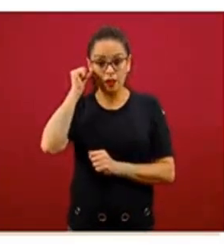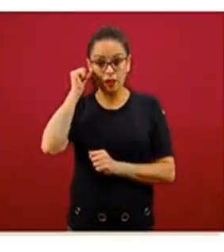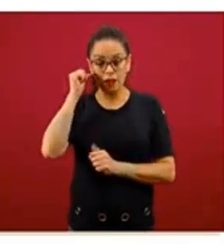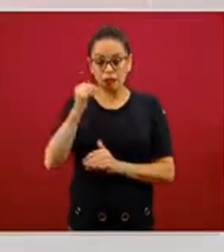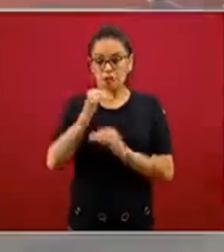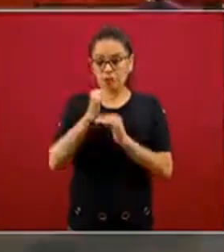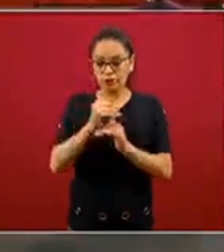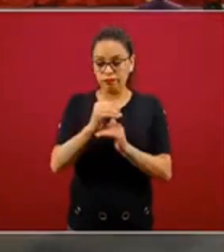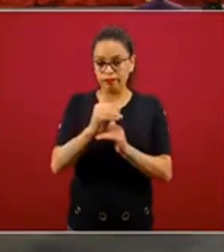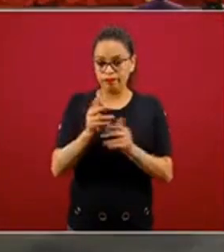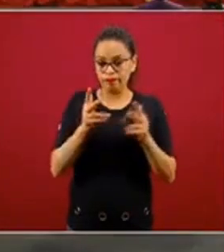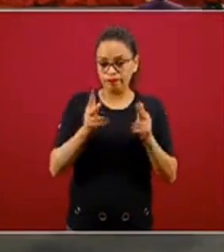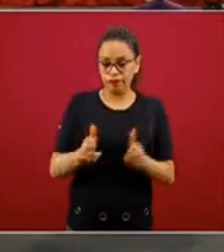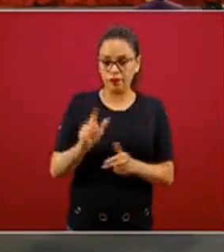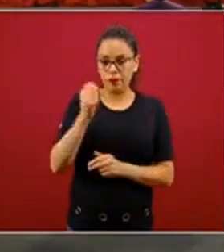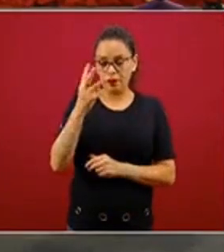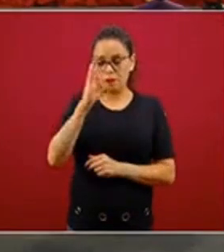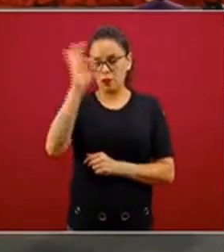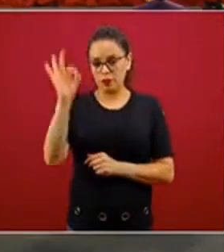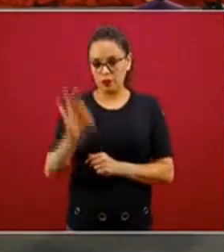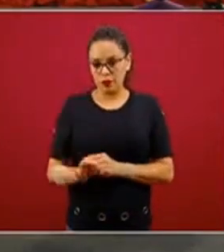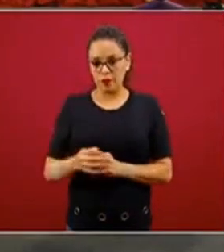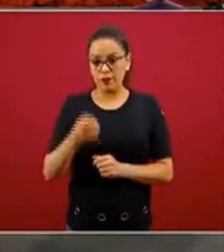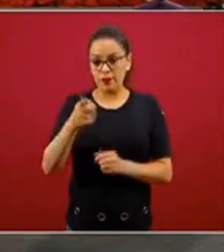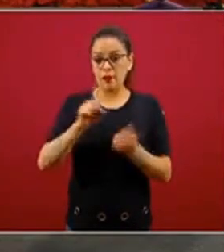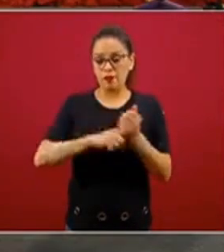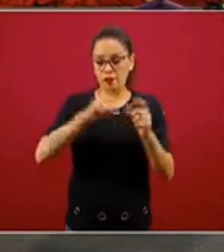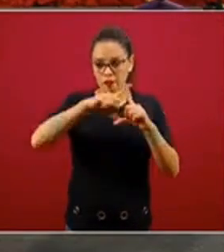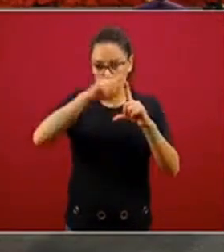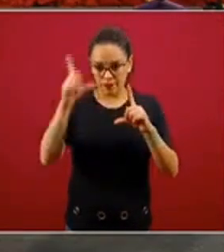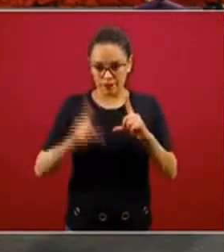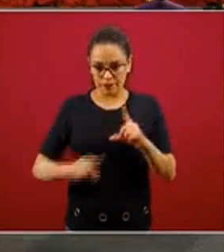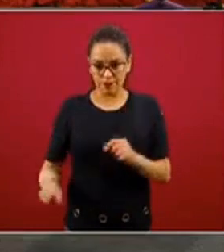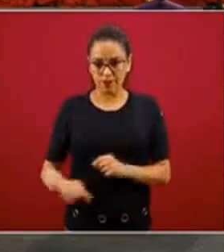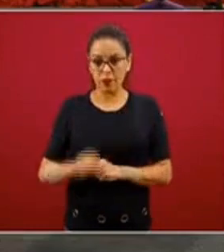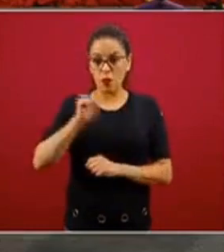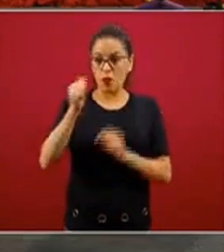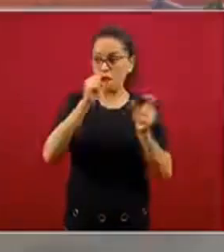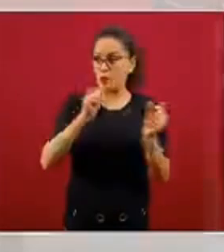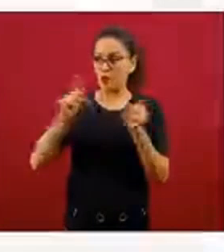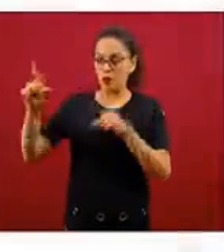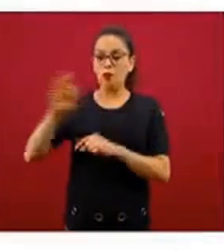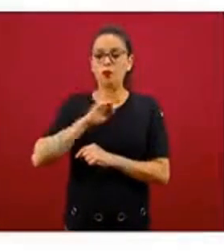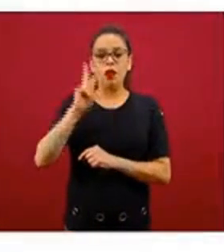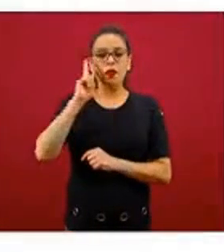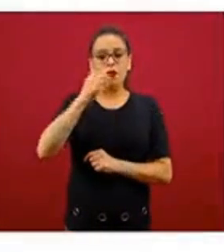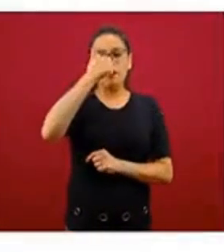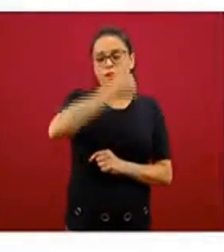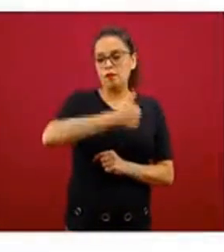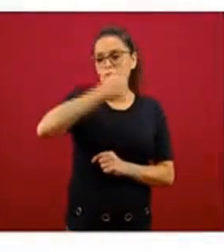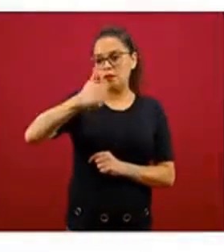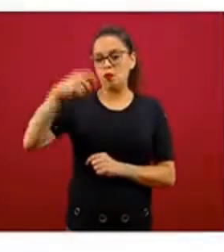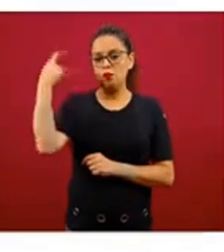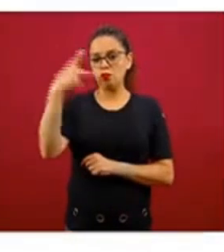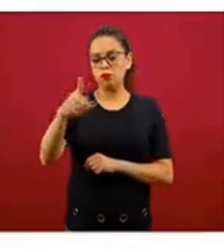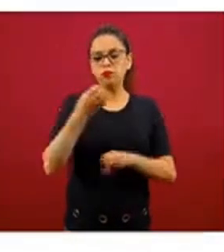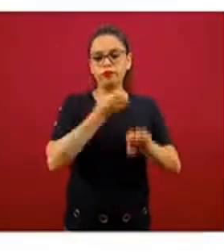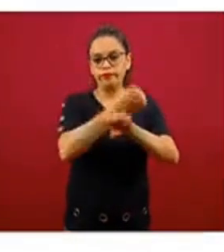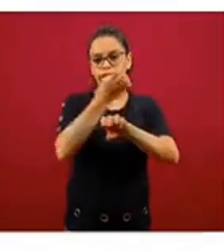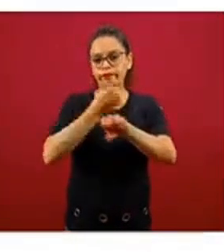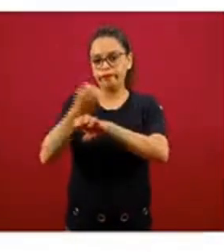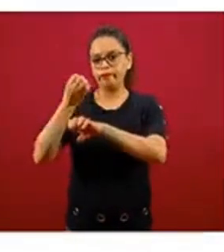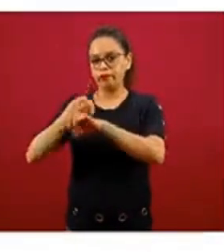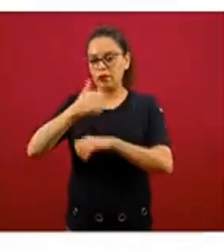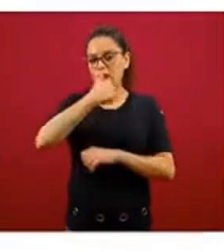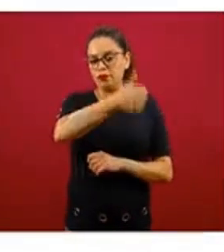23%. Esto es lo nacional. En la siguiente diapositiva vemos la distribución por cada uno de los estados. Vemos cómo se siguió incrementando